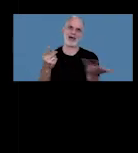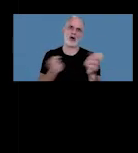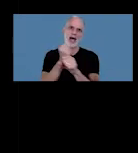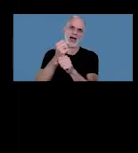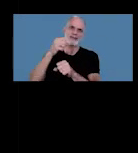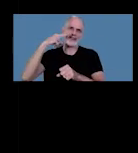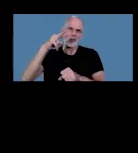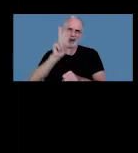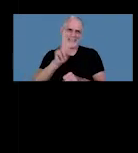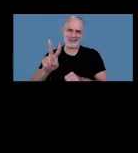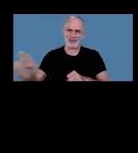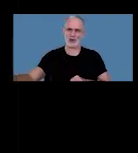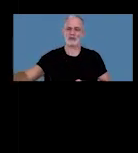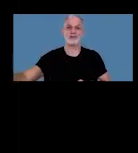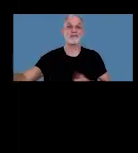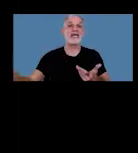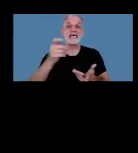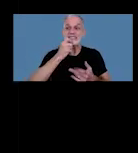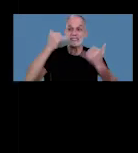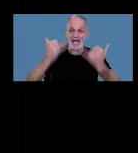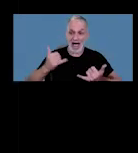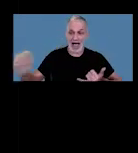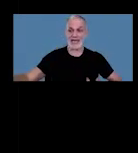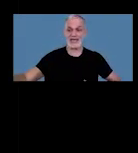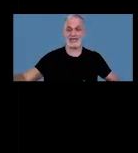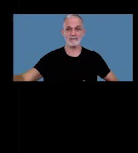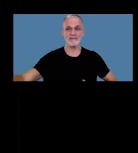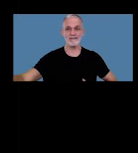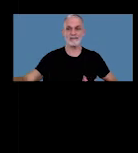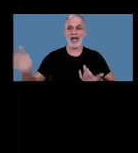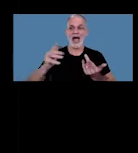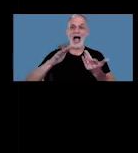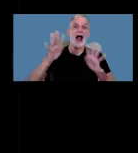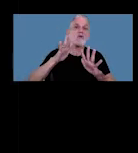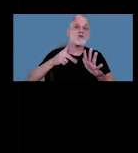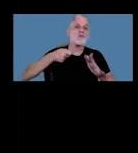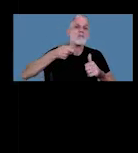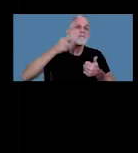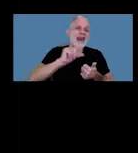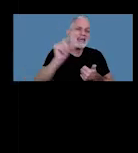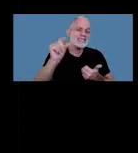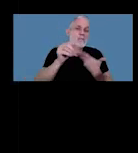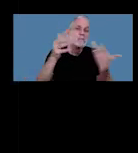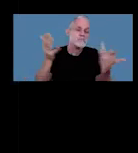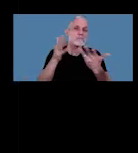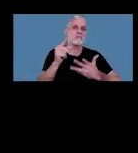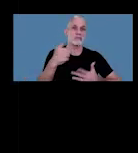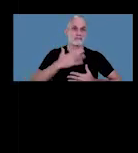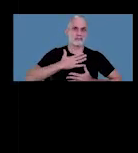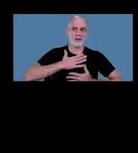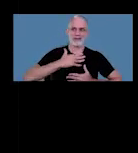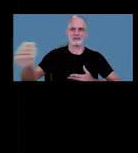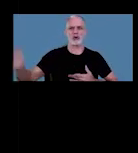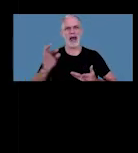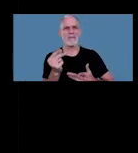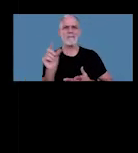2022. En caso de existir, sí, algún crédito que haya tomado el contribuyente para